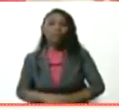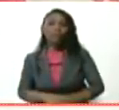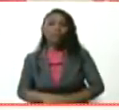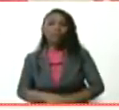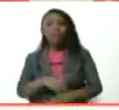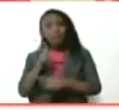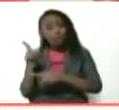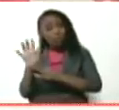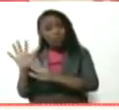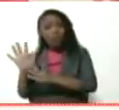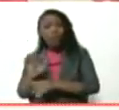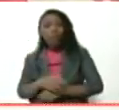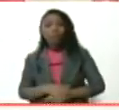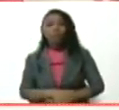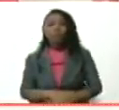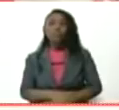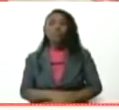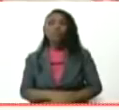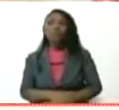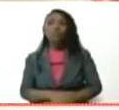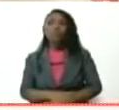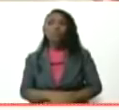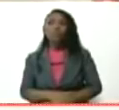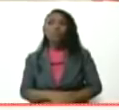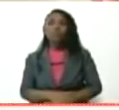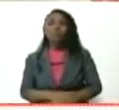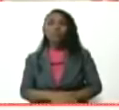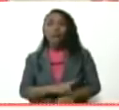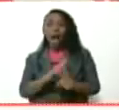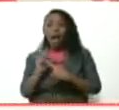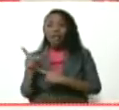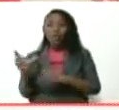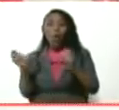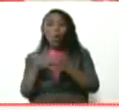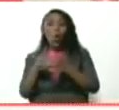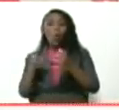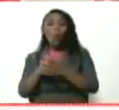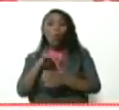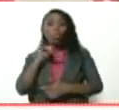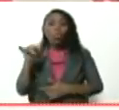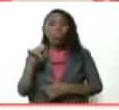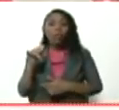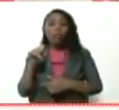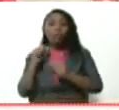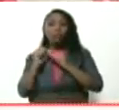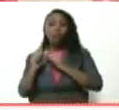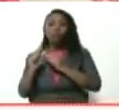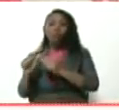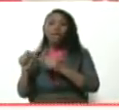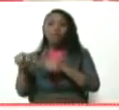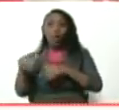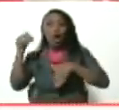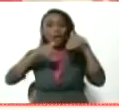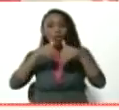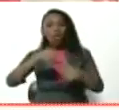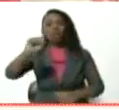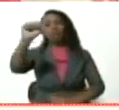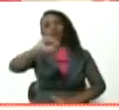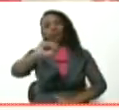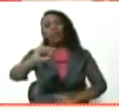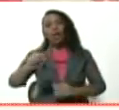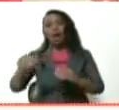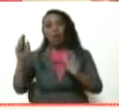es. Eso es una comisión de delitos constantes. De manera que elecciones, sí, las que contempla